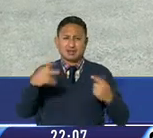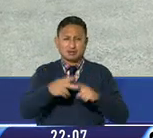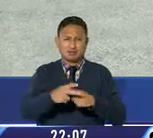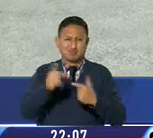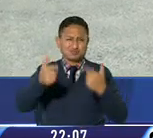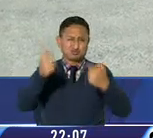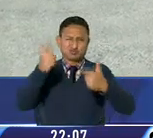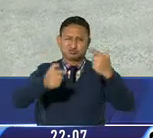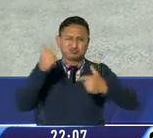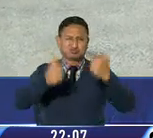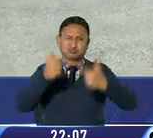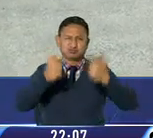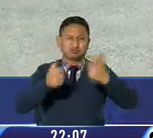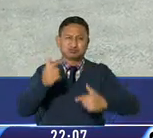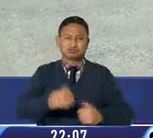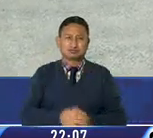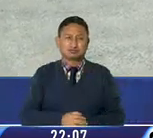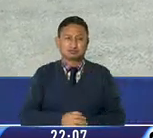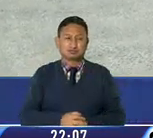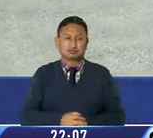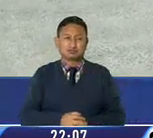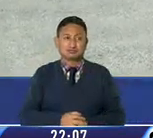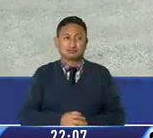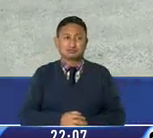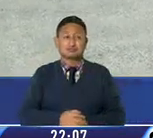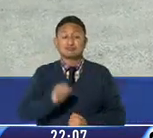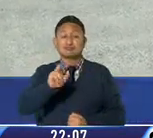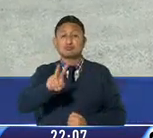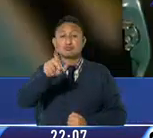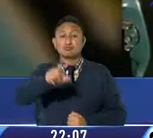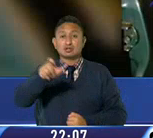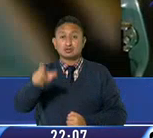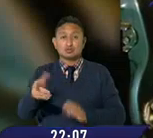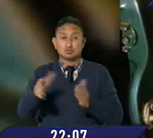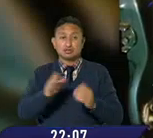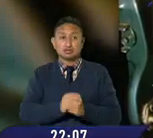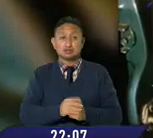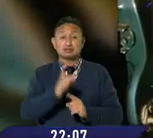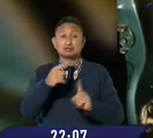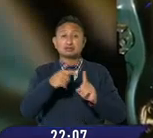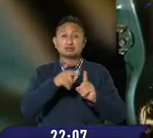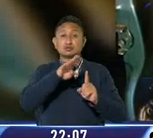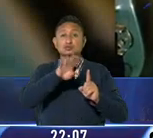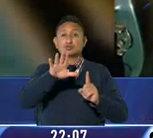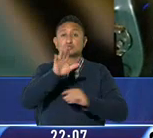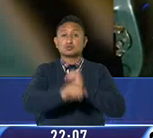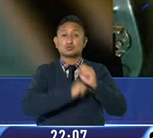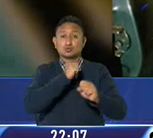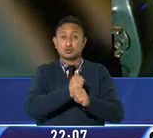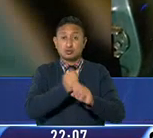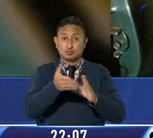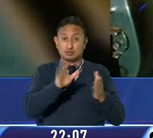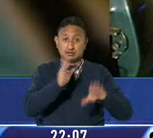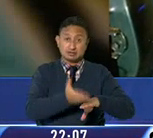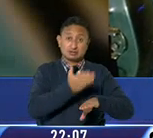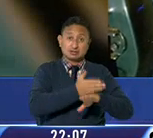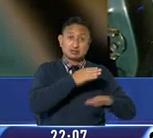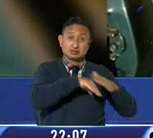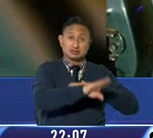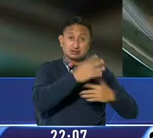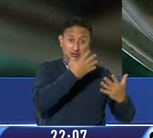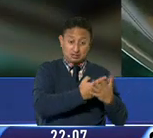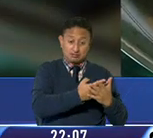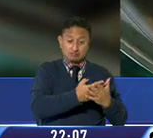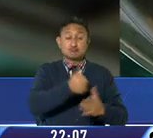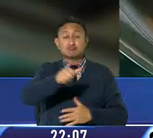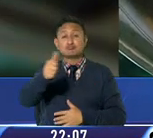les sorprendieron, acabando con la vida de dos personas. El fallecido de 45 años de edad registra antecedentes, no así la otra